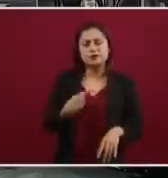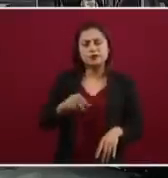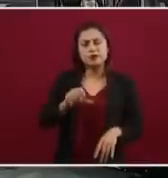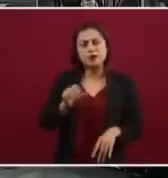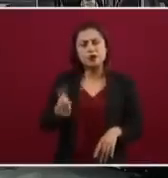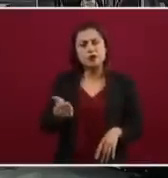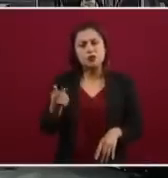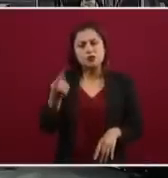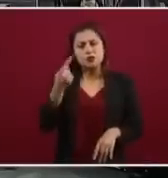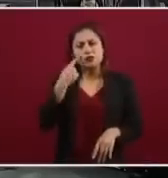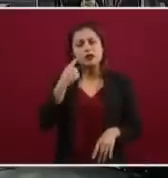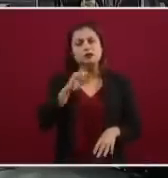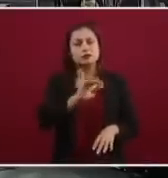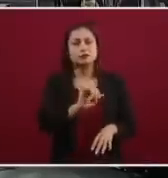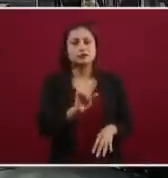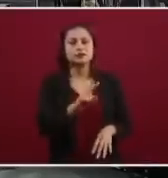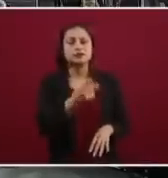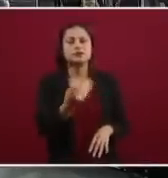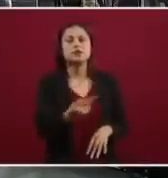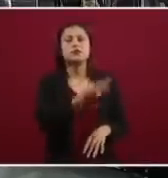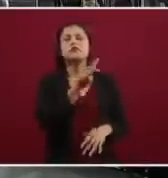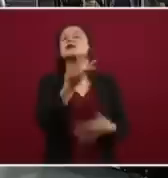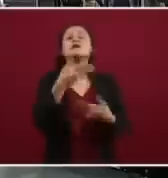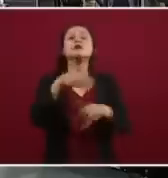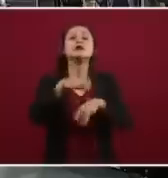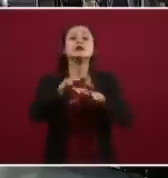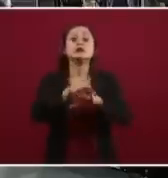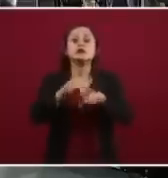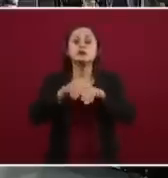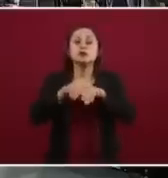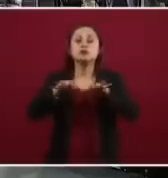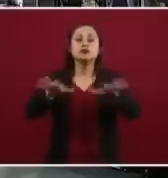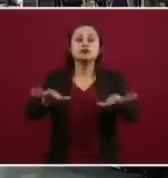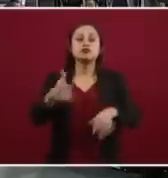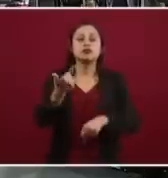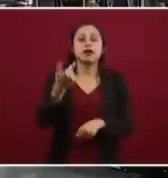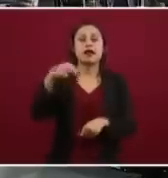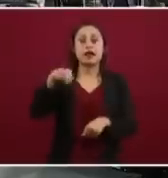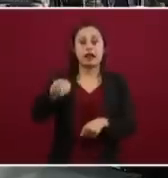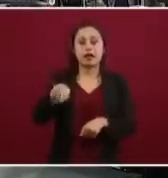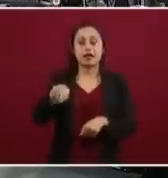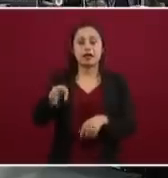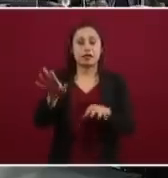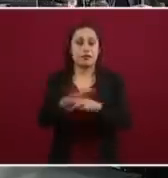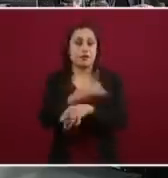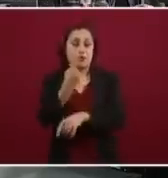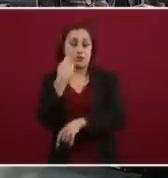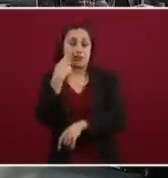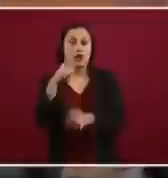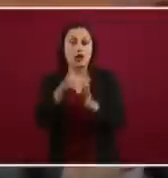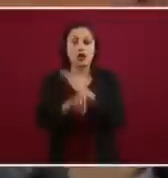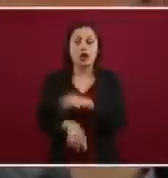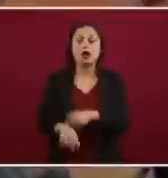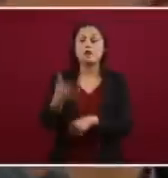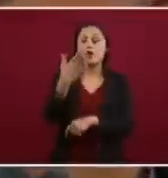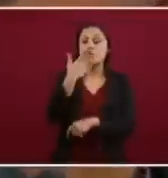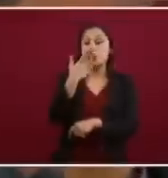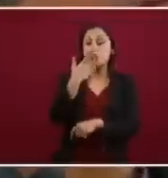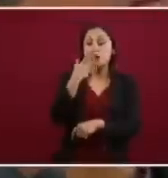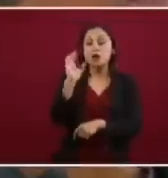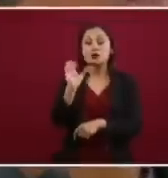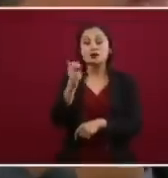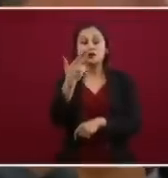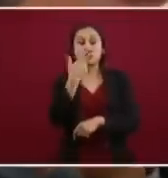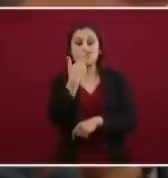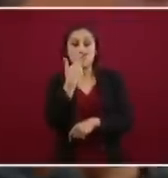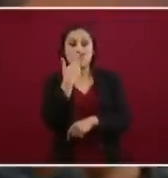que le preguntaba es los criterios sobre el despliegue de la Guardia Nacional, porque, sí, por ejemplo, Sonora y Chihuahua ocupan más del